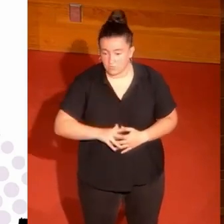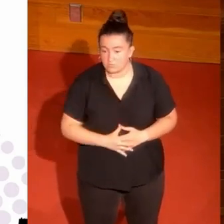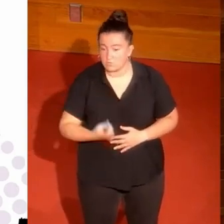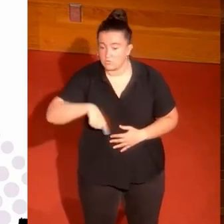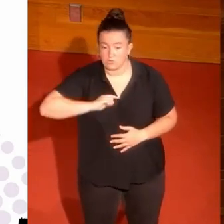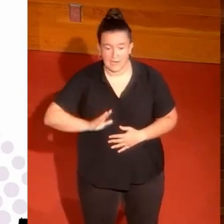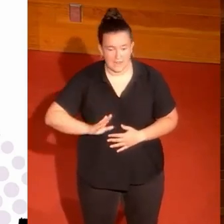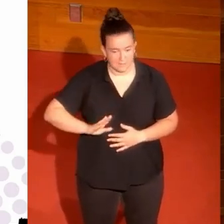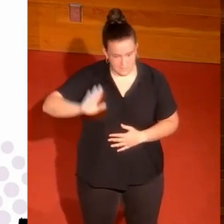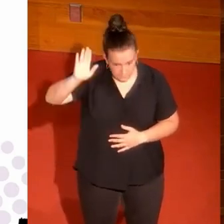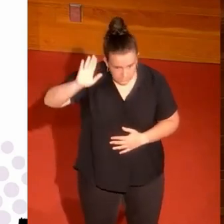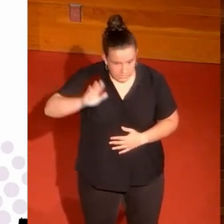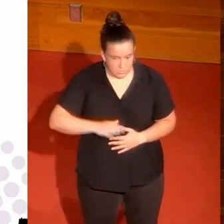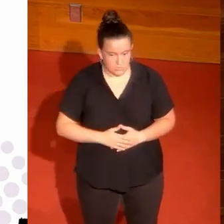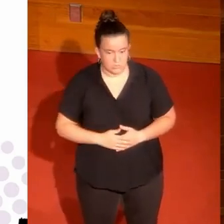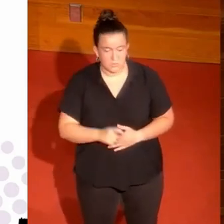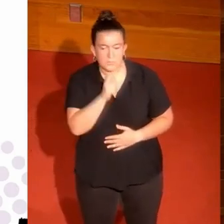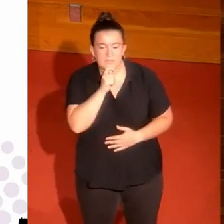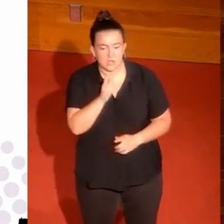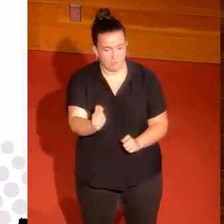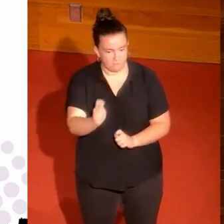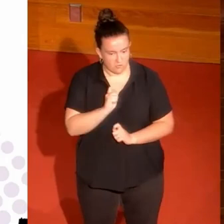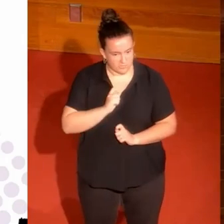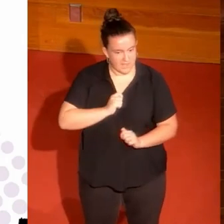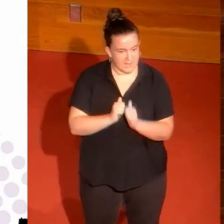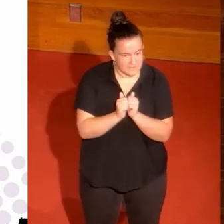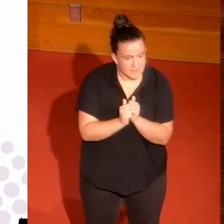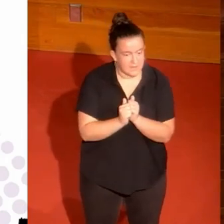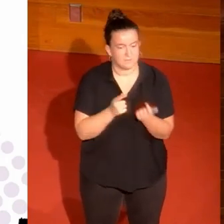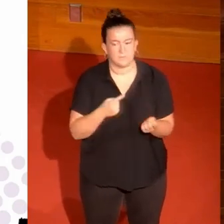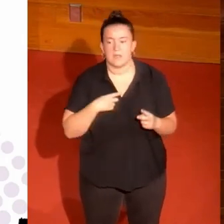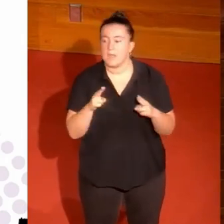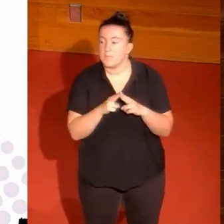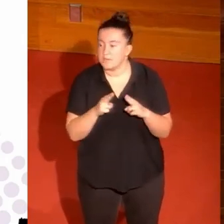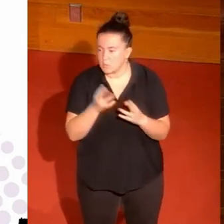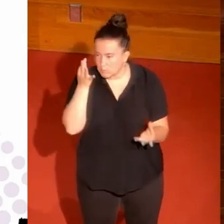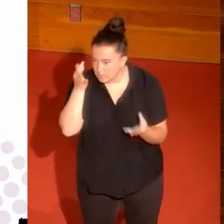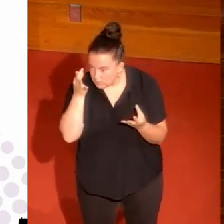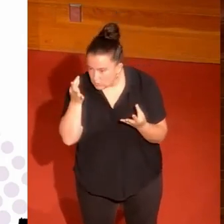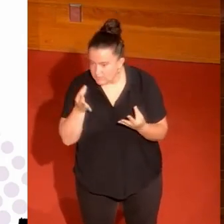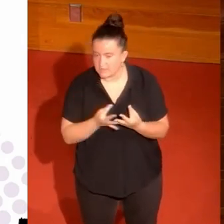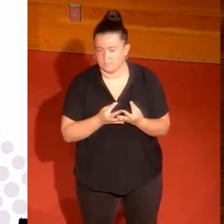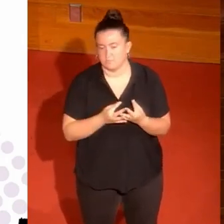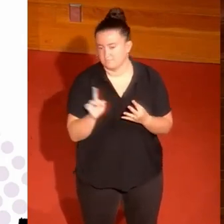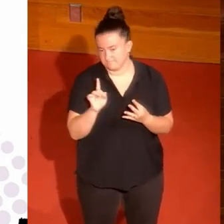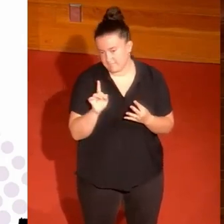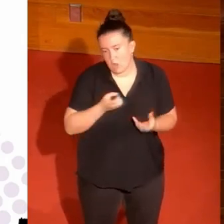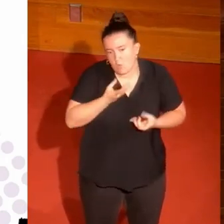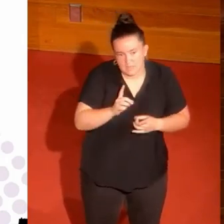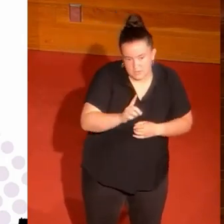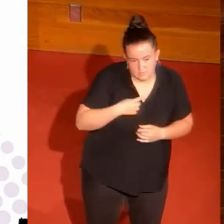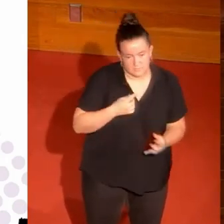levantar la mano esperar recibir el micrófono hacer una pregunta concreta y no tanto un comentario para que la ponente